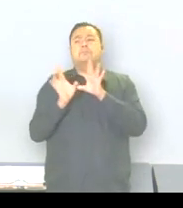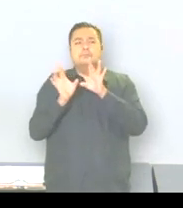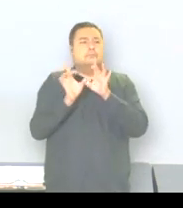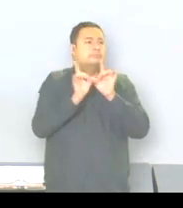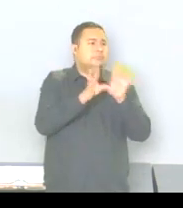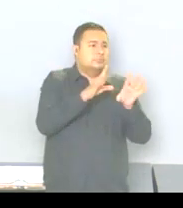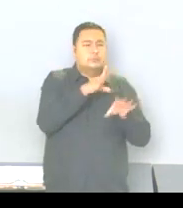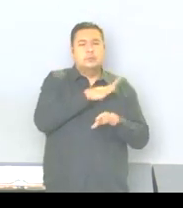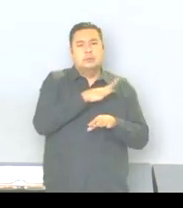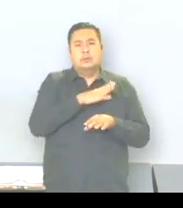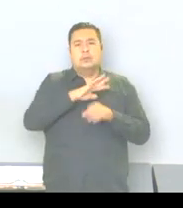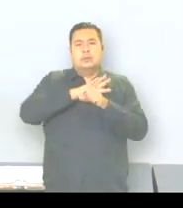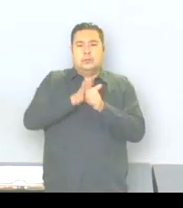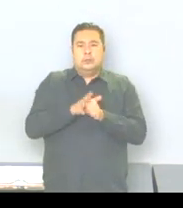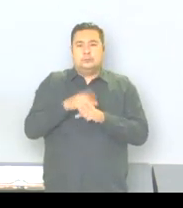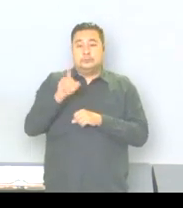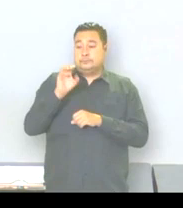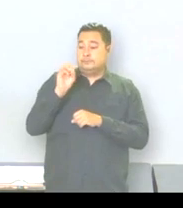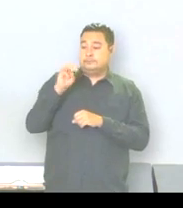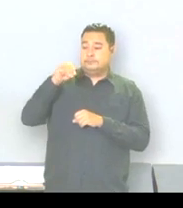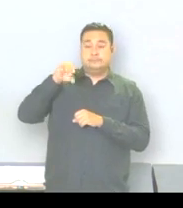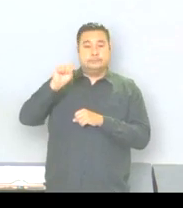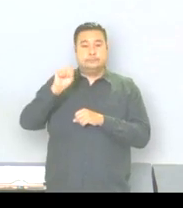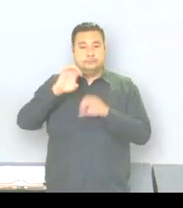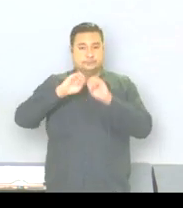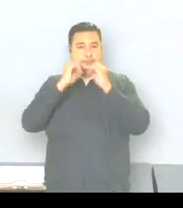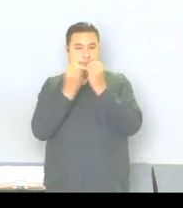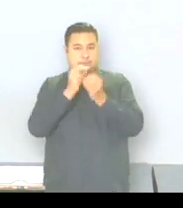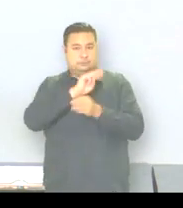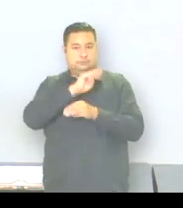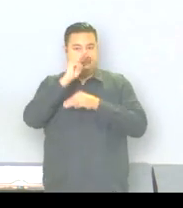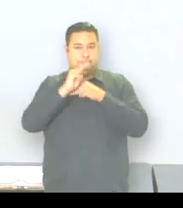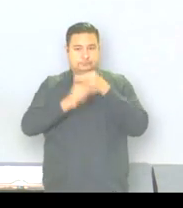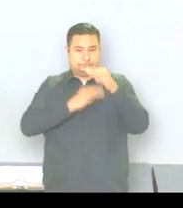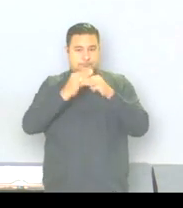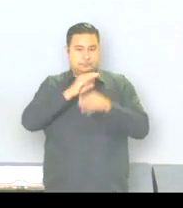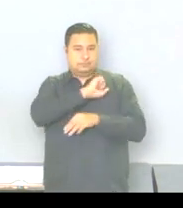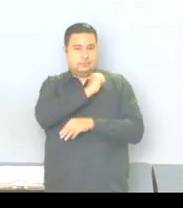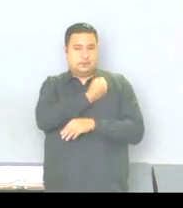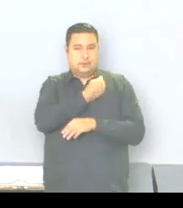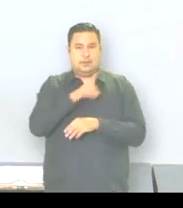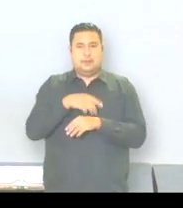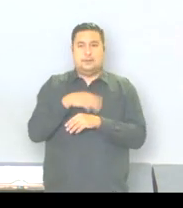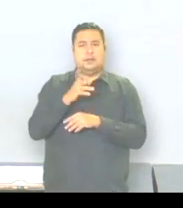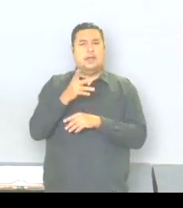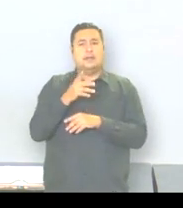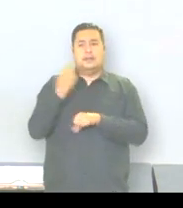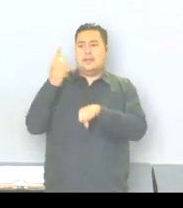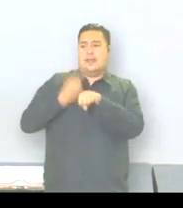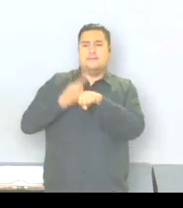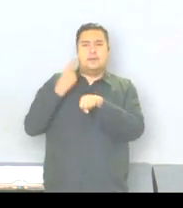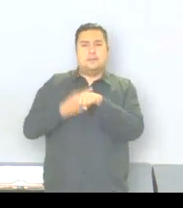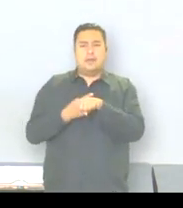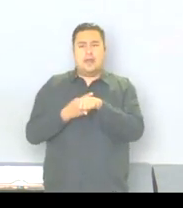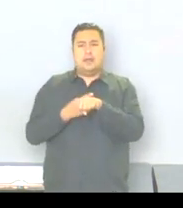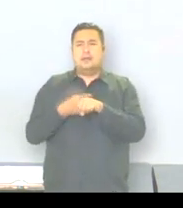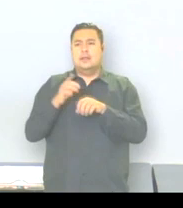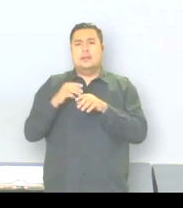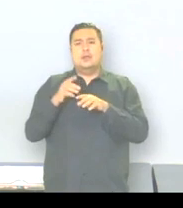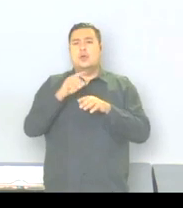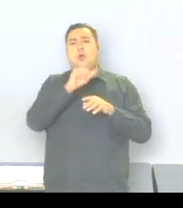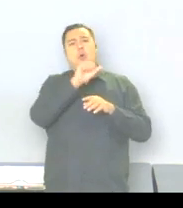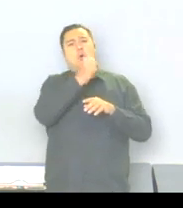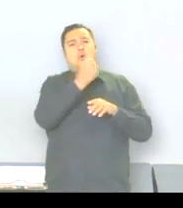Ya se ha comentado por la Organización Mundial de la Salud que va a ser una enfermedad endémica, quiere decir que ya se va a sumar